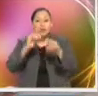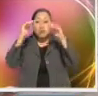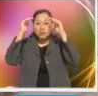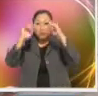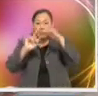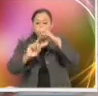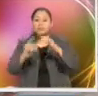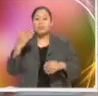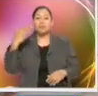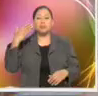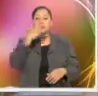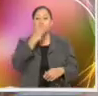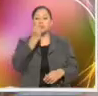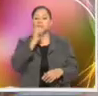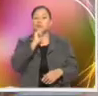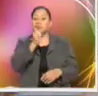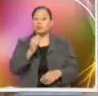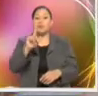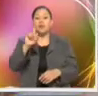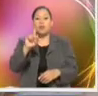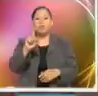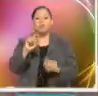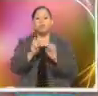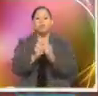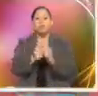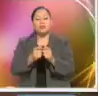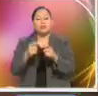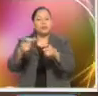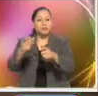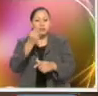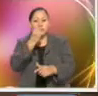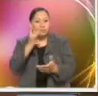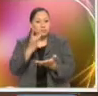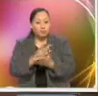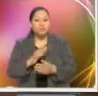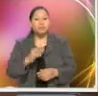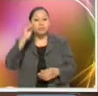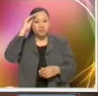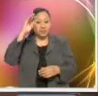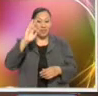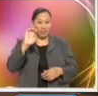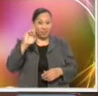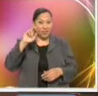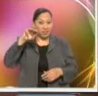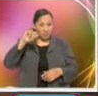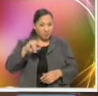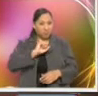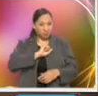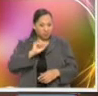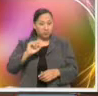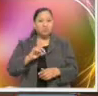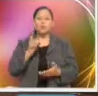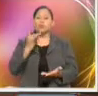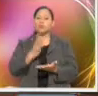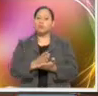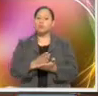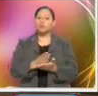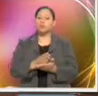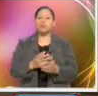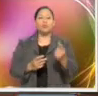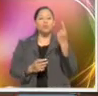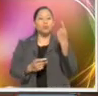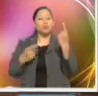una dieta solo de agua y de pan. Dicen que Don Fermín de Mendoza quería una y exclusivamente a